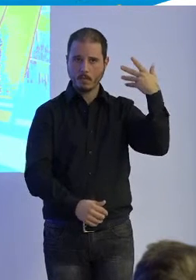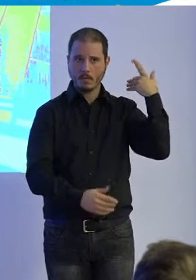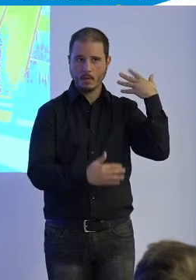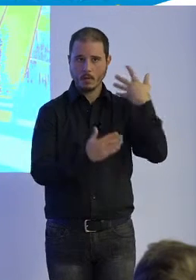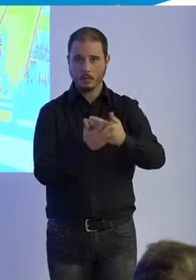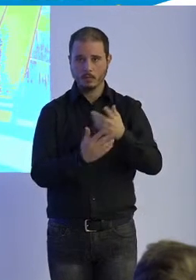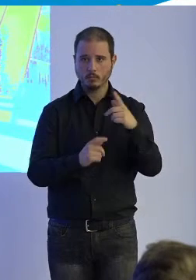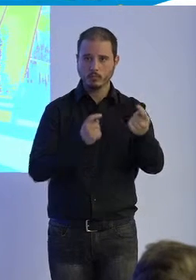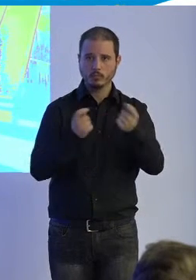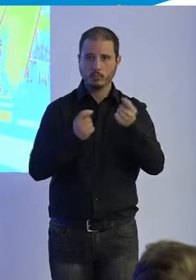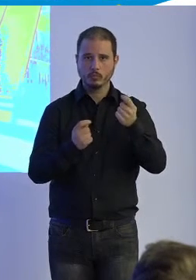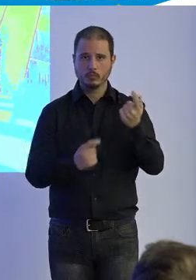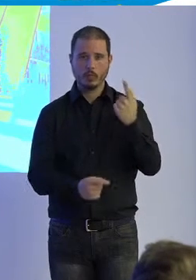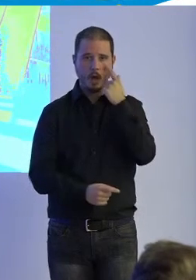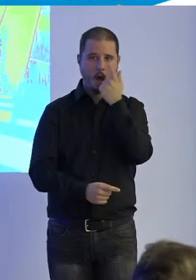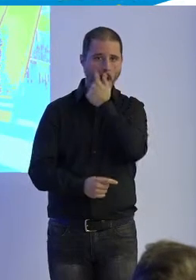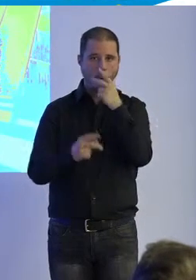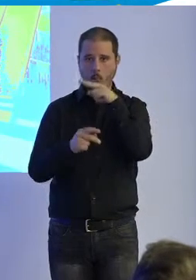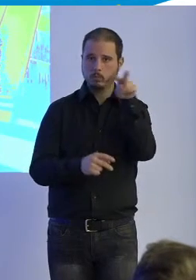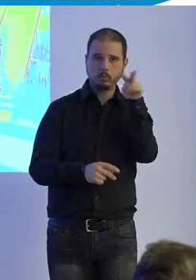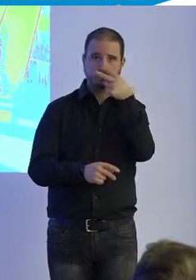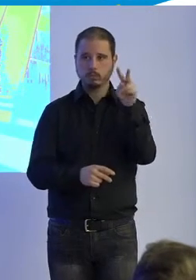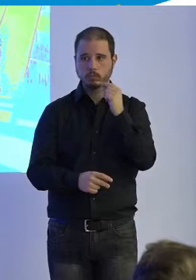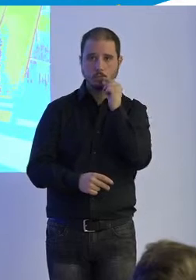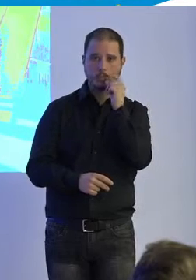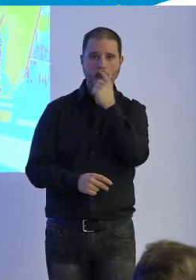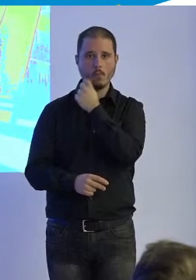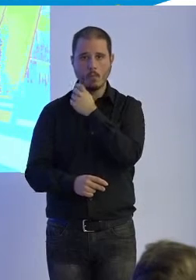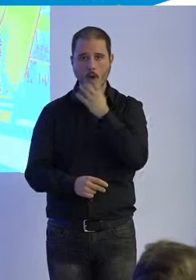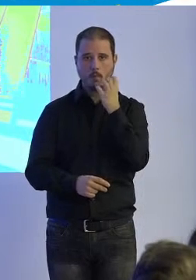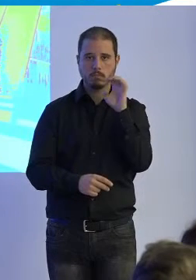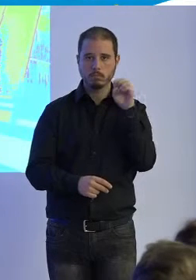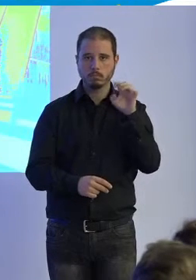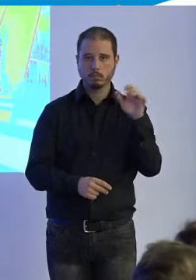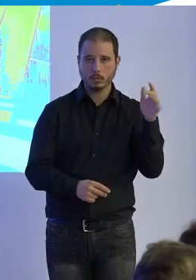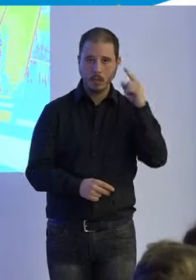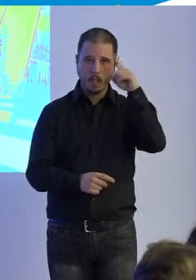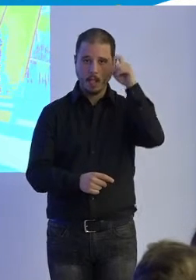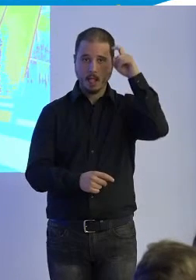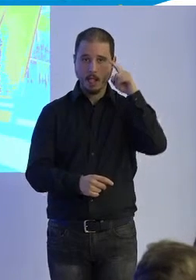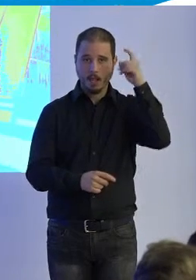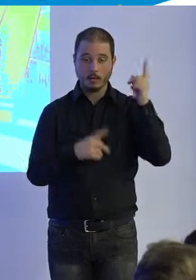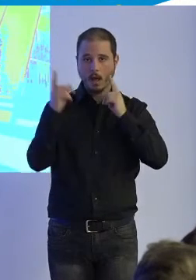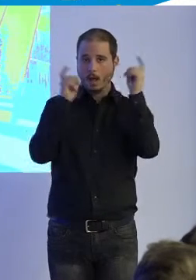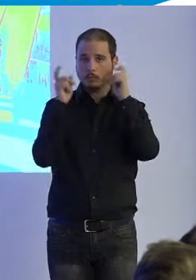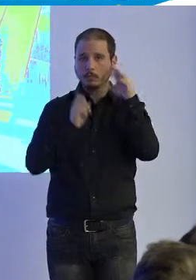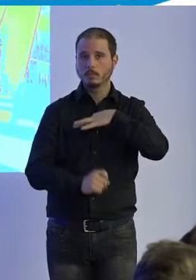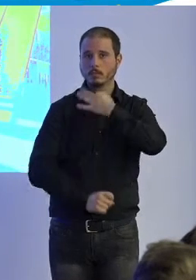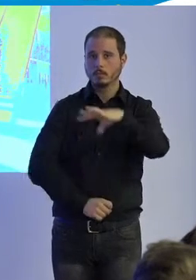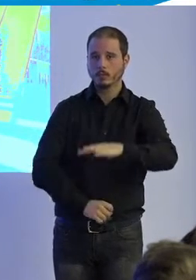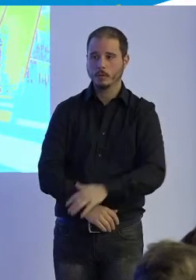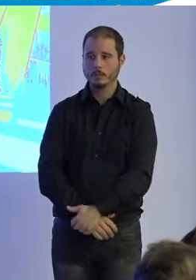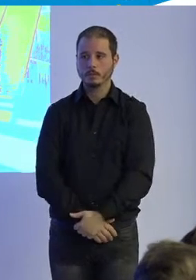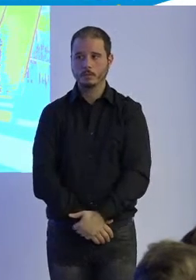los ojos, boca, cejas, podíamos mostrar expresiones, ¿vale? Eso, en entornos como el que se ha comentado en la mesa de